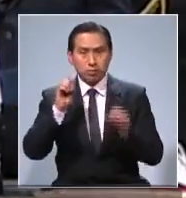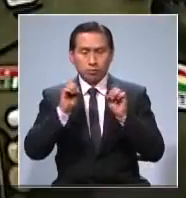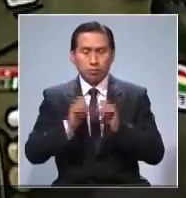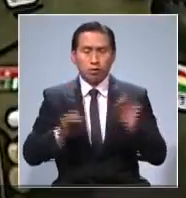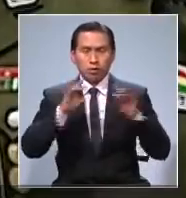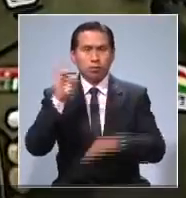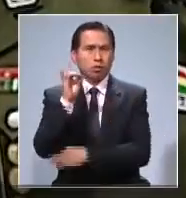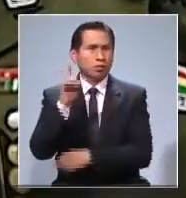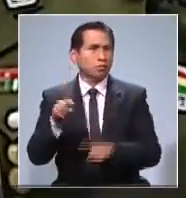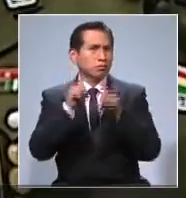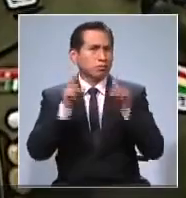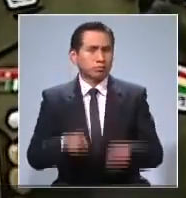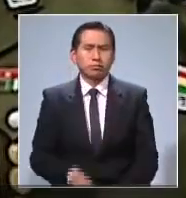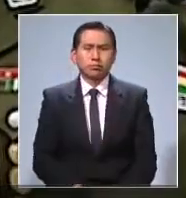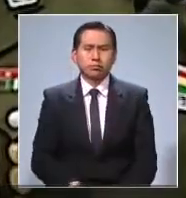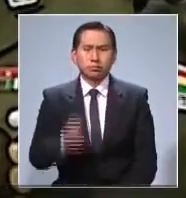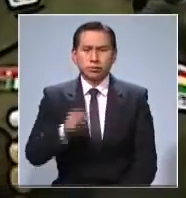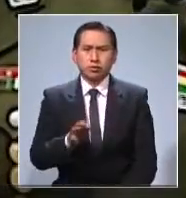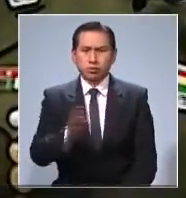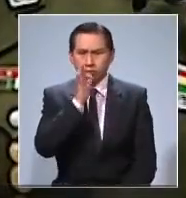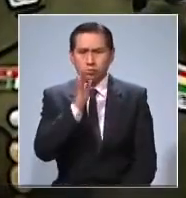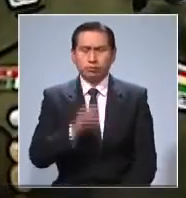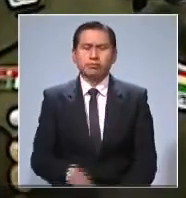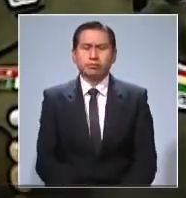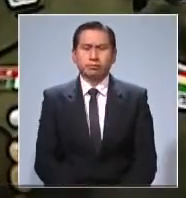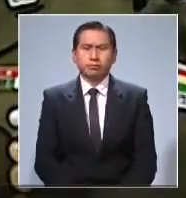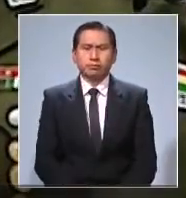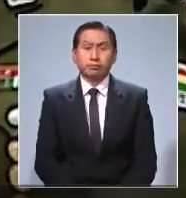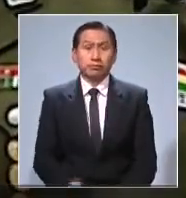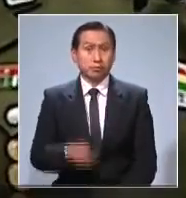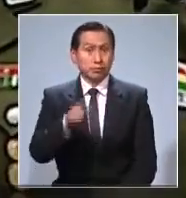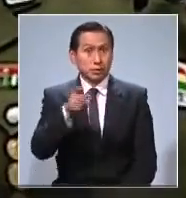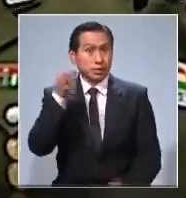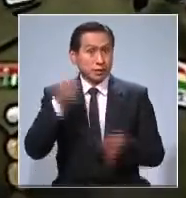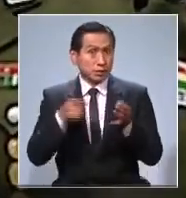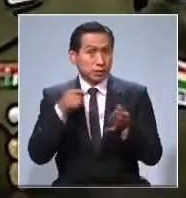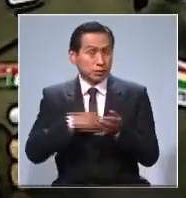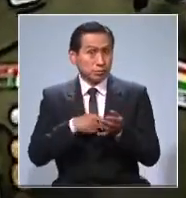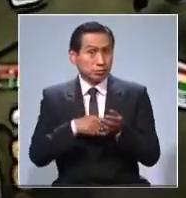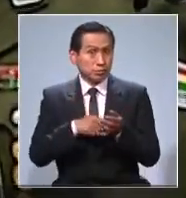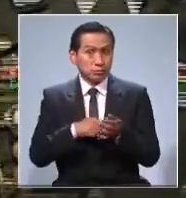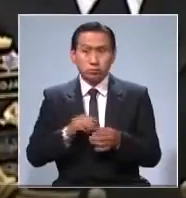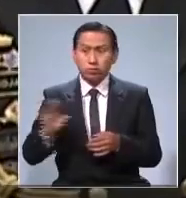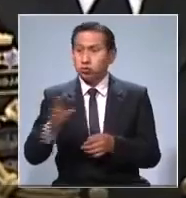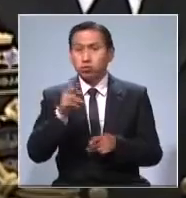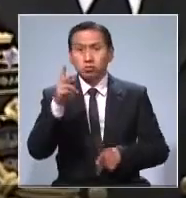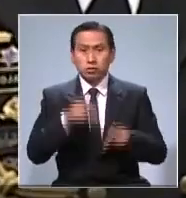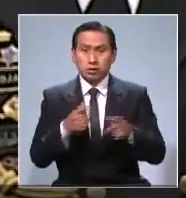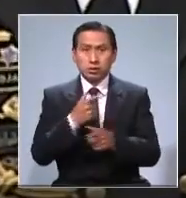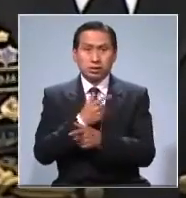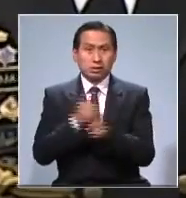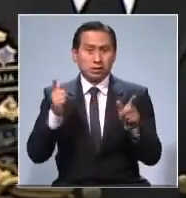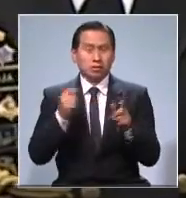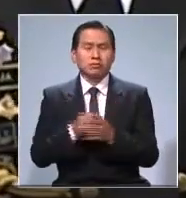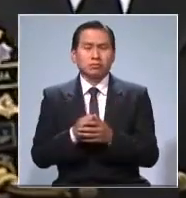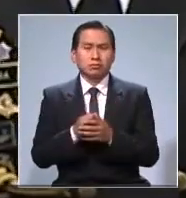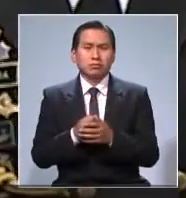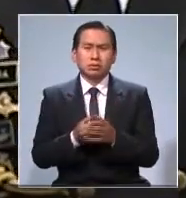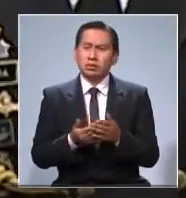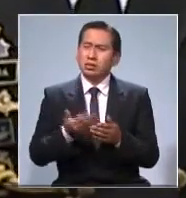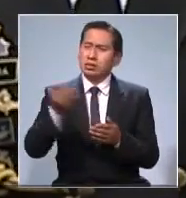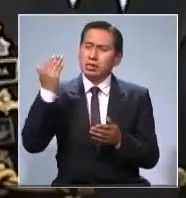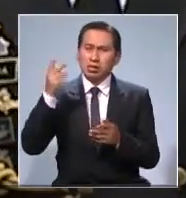Plurinacional de Bolivia. ¡Sí, pueblo! Si así lo hace, que nuestros próceres de la liberación,